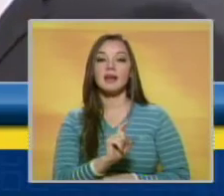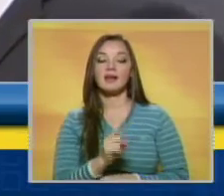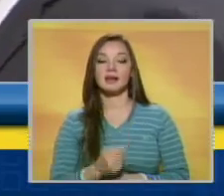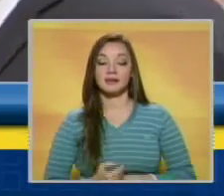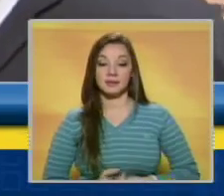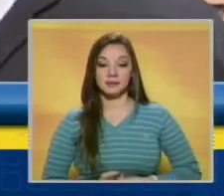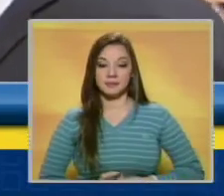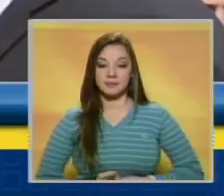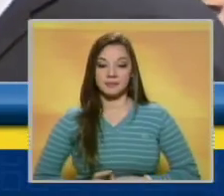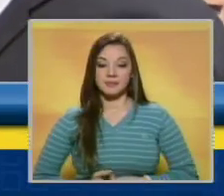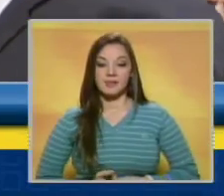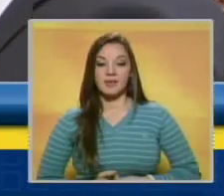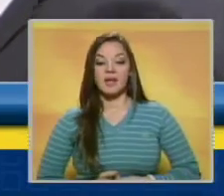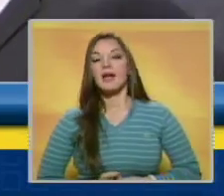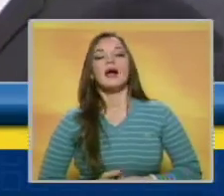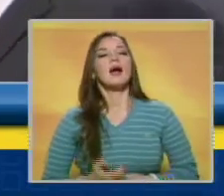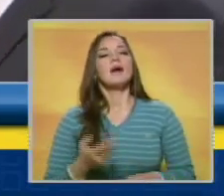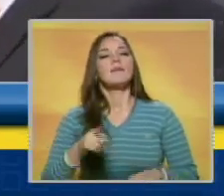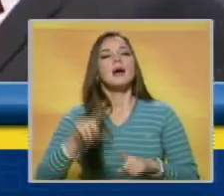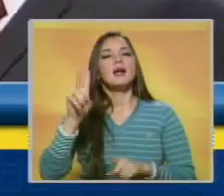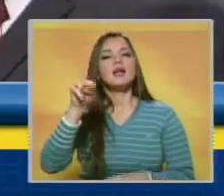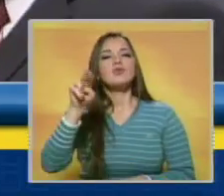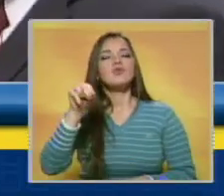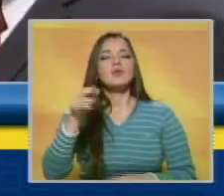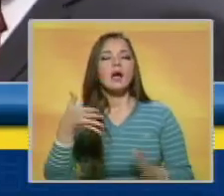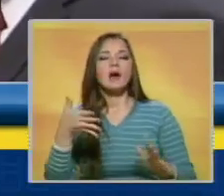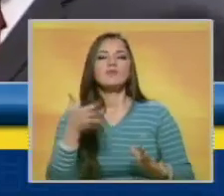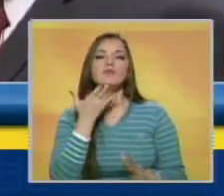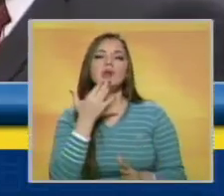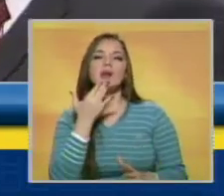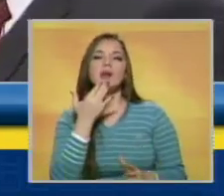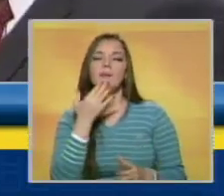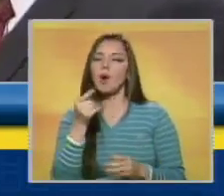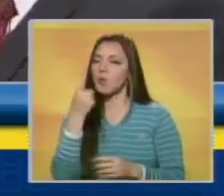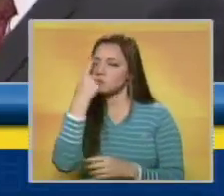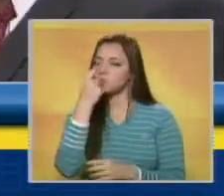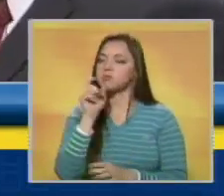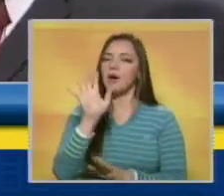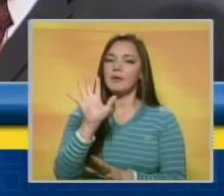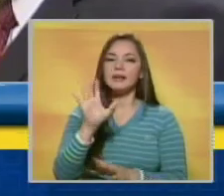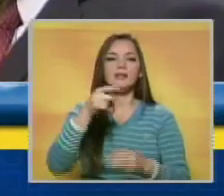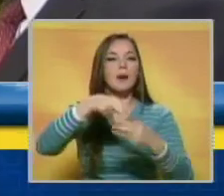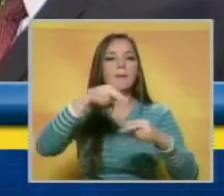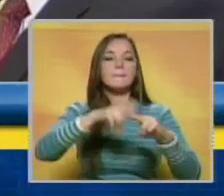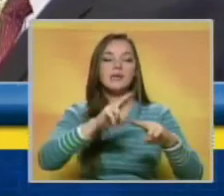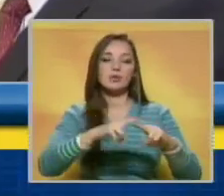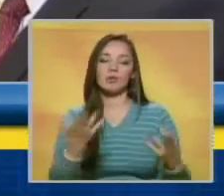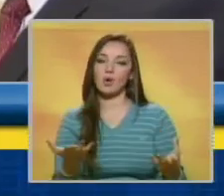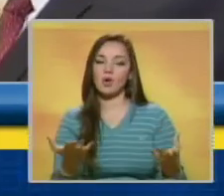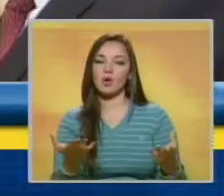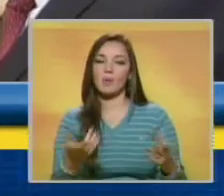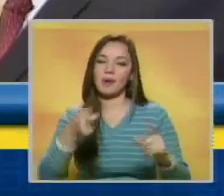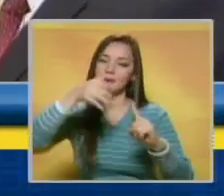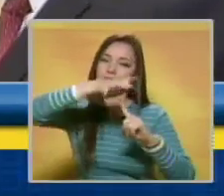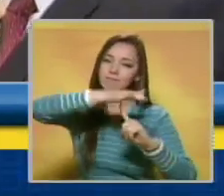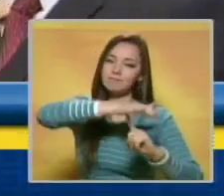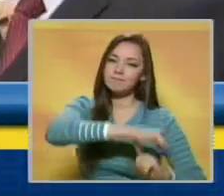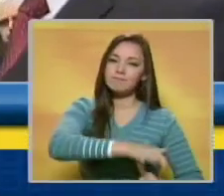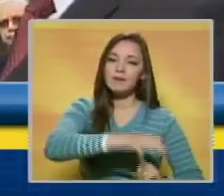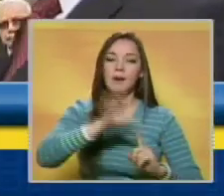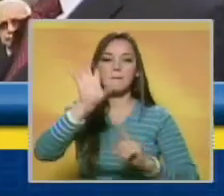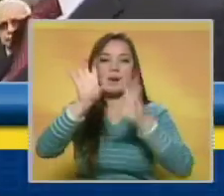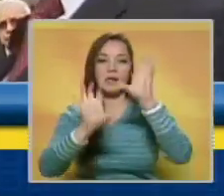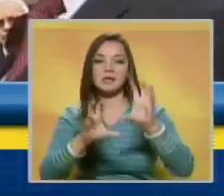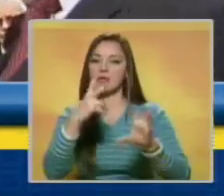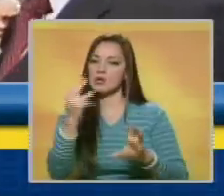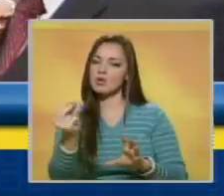garantizar desde la OPEP que nunca se utilice el petróleo como arma geopolítica ni arma económica para someter países, regiones,